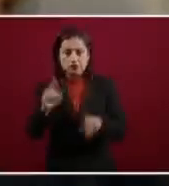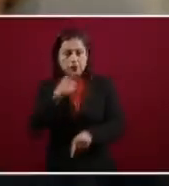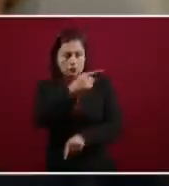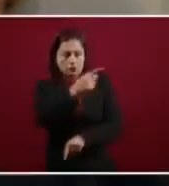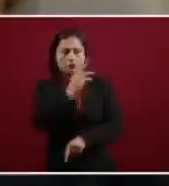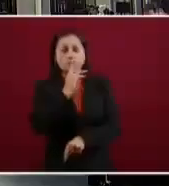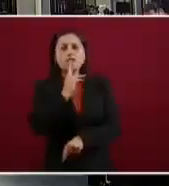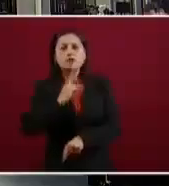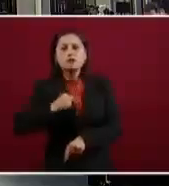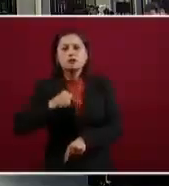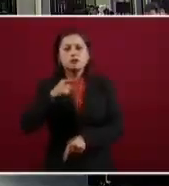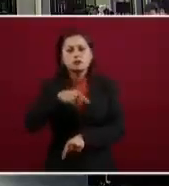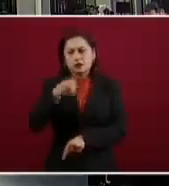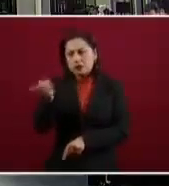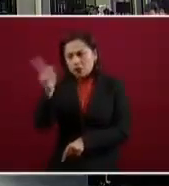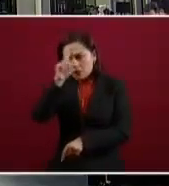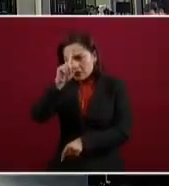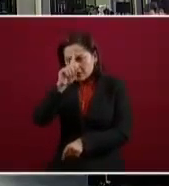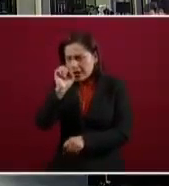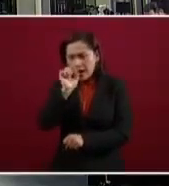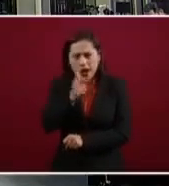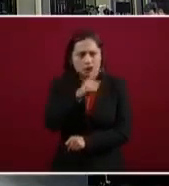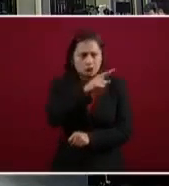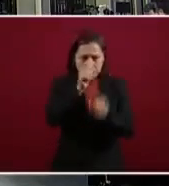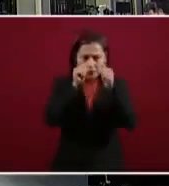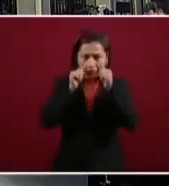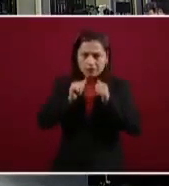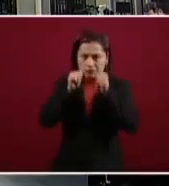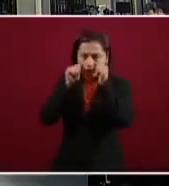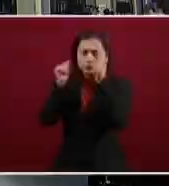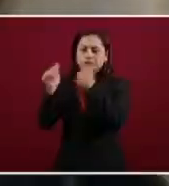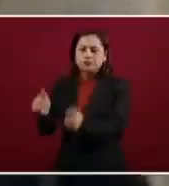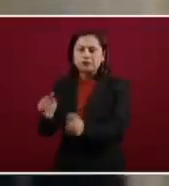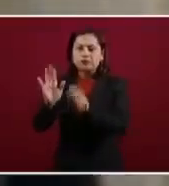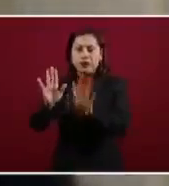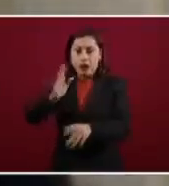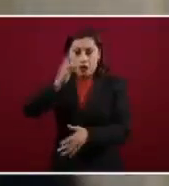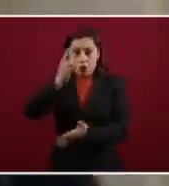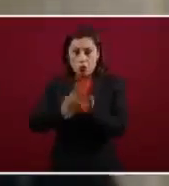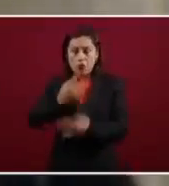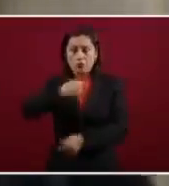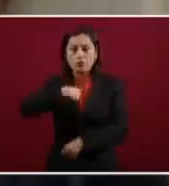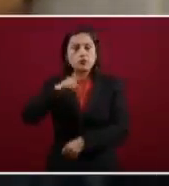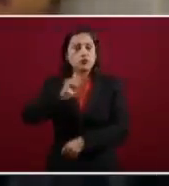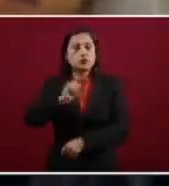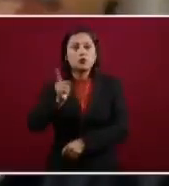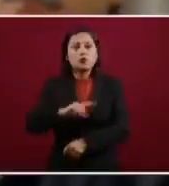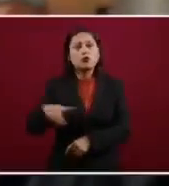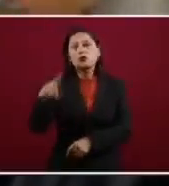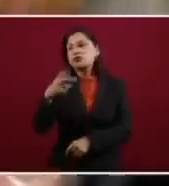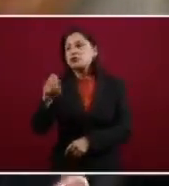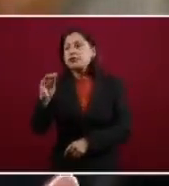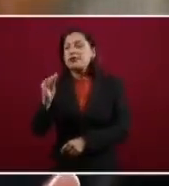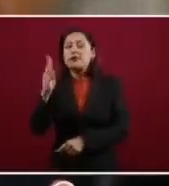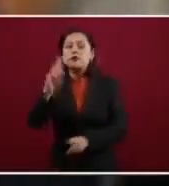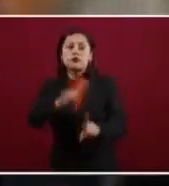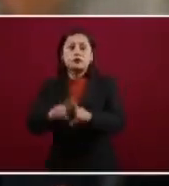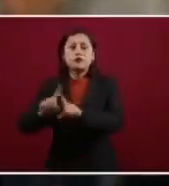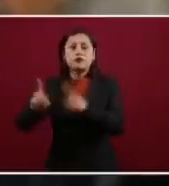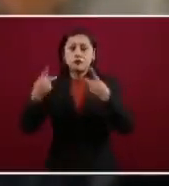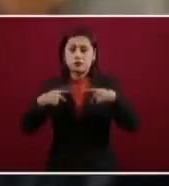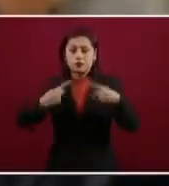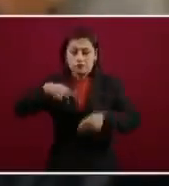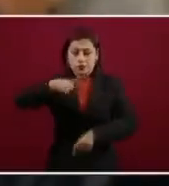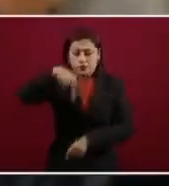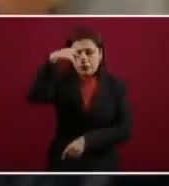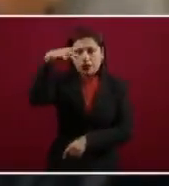el caso de al menos 15 y estamos 294 personas ciudadanos mexicanos dentro de este mecanismo de